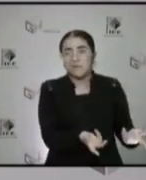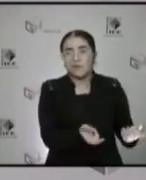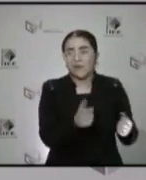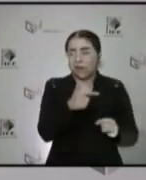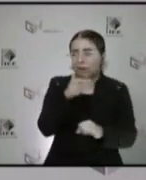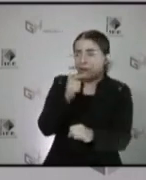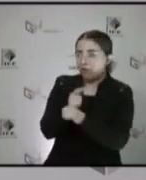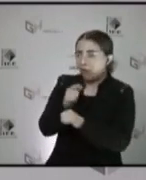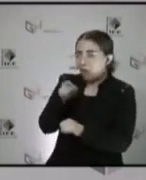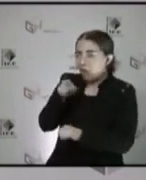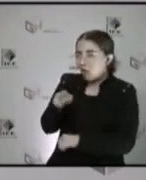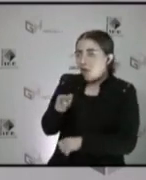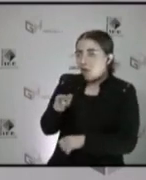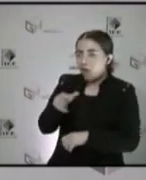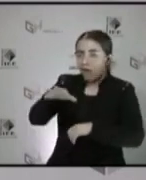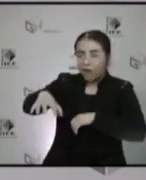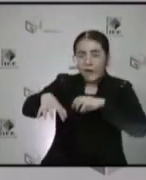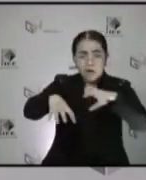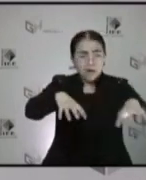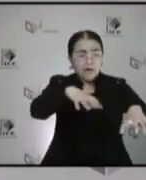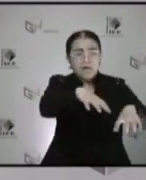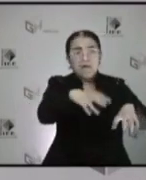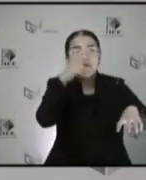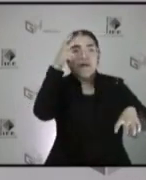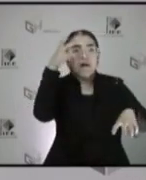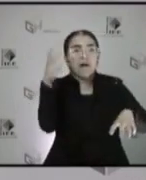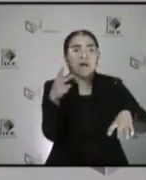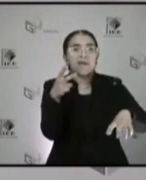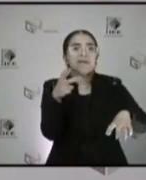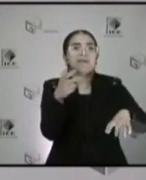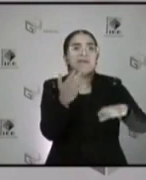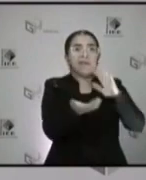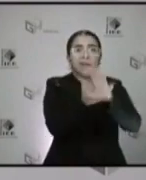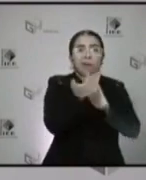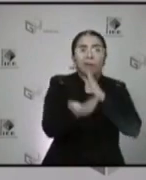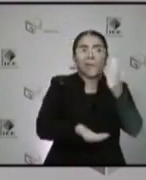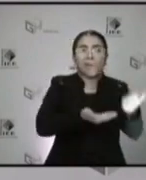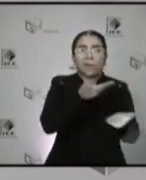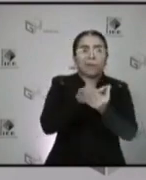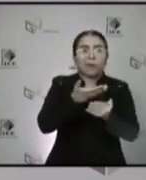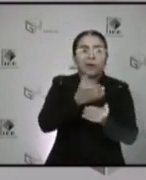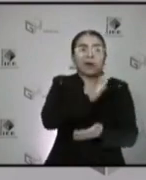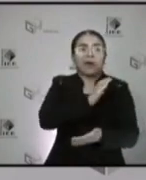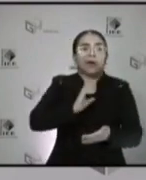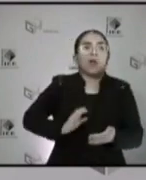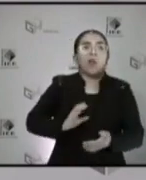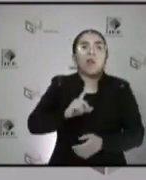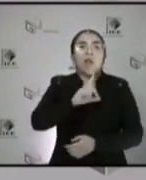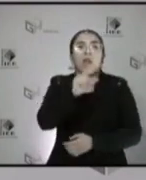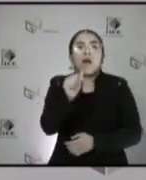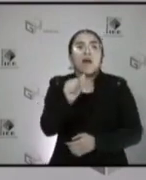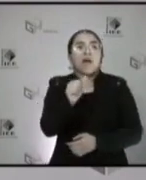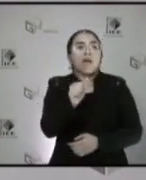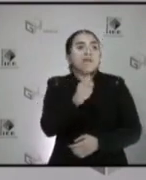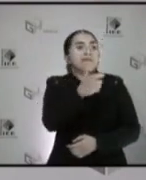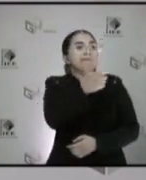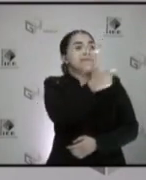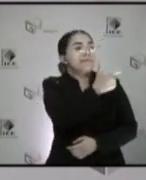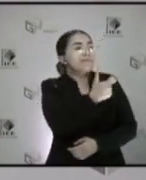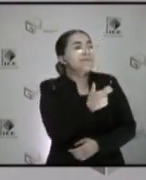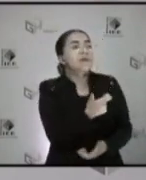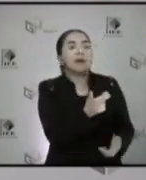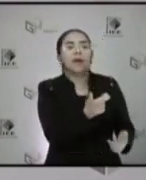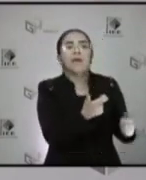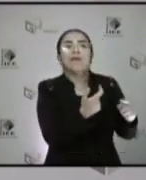encontrado también por todo el estado a constructores que apuestan a candidatos y luego llegan a cobrarles. ¿Y quién paga